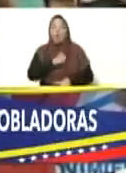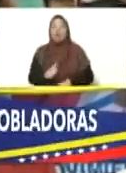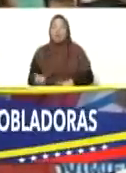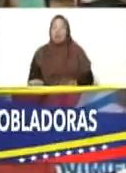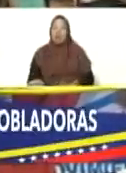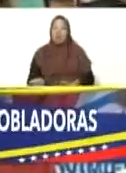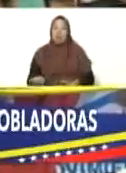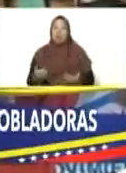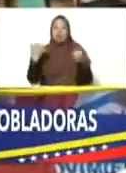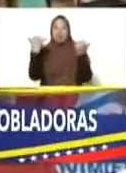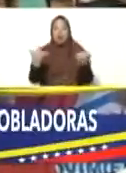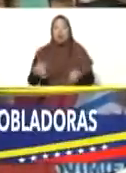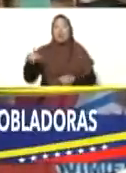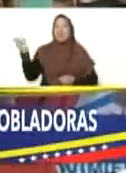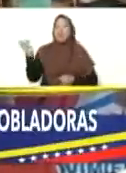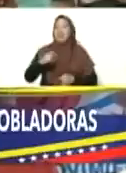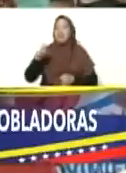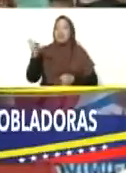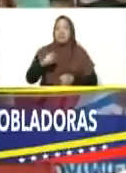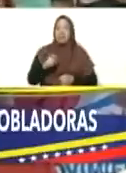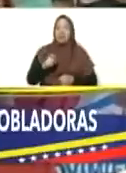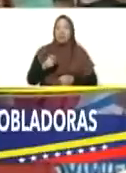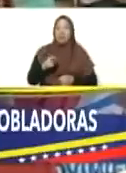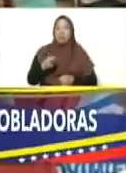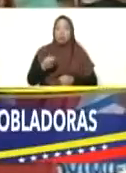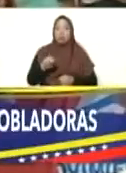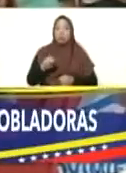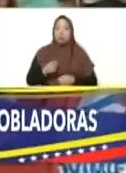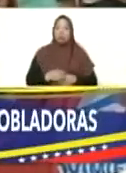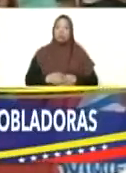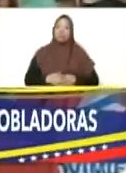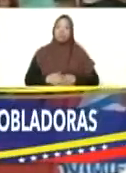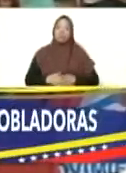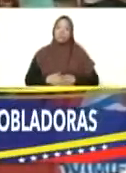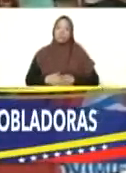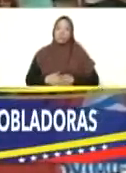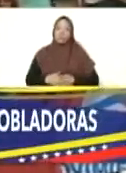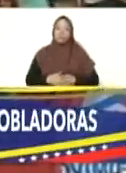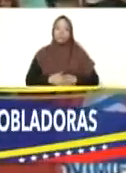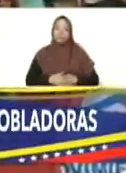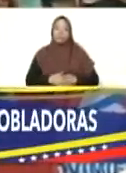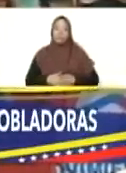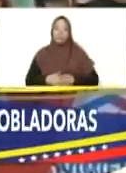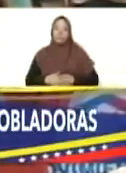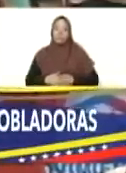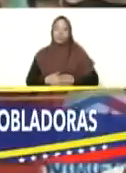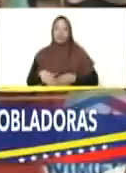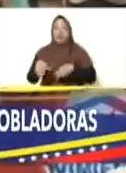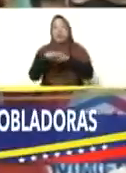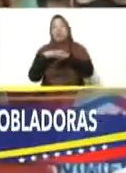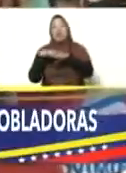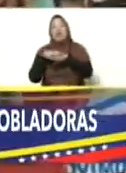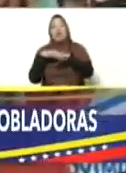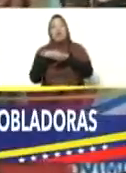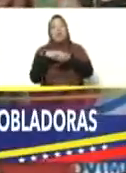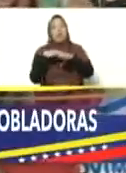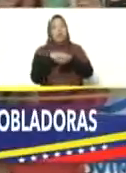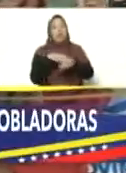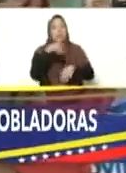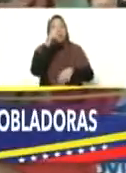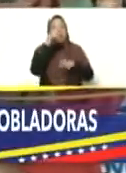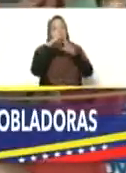y ahora es más necesario fíjense me van a disculpar todos y todas